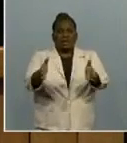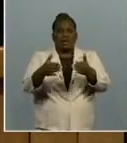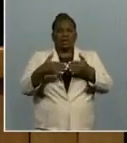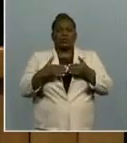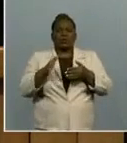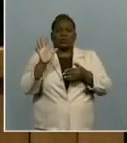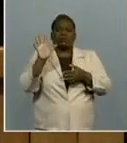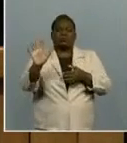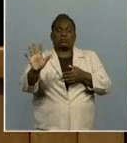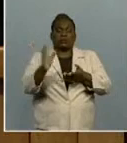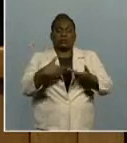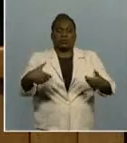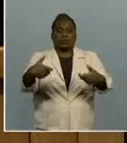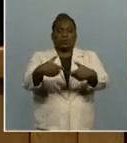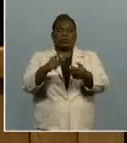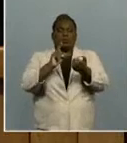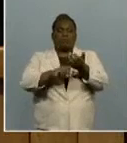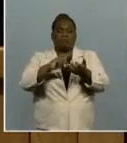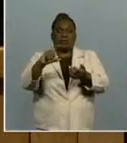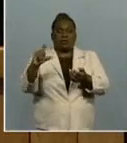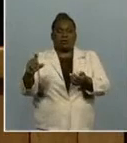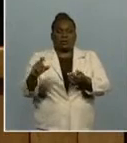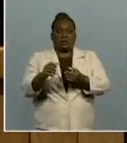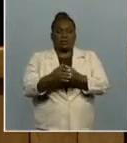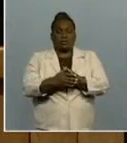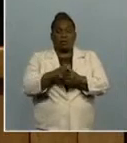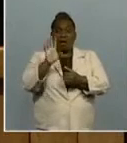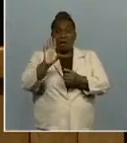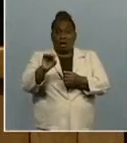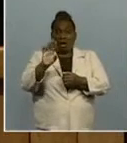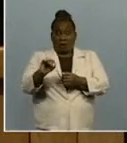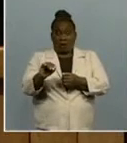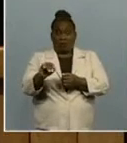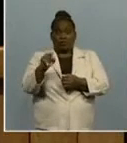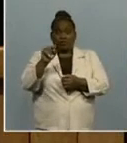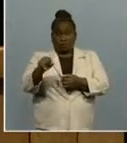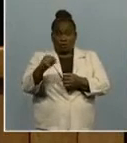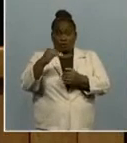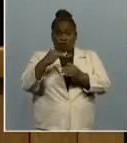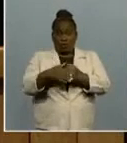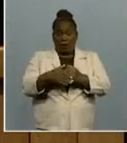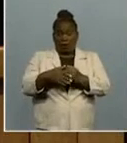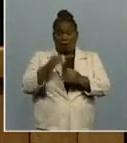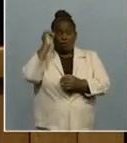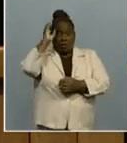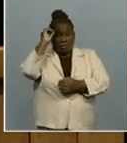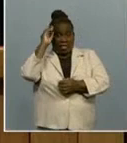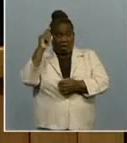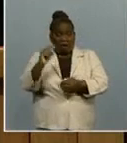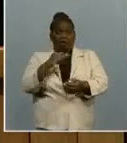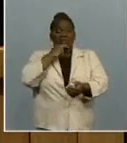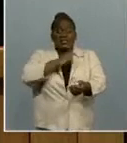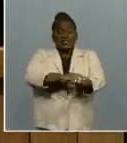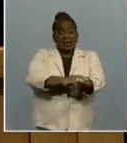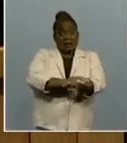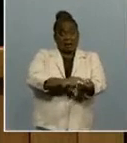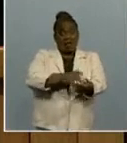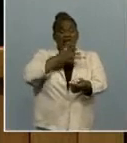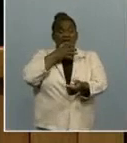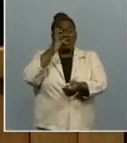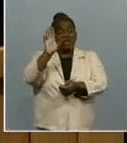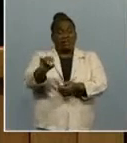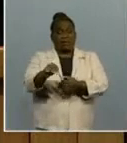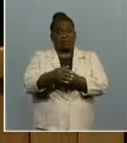del quinto congreso del partido hablando de su hermano de sangre y fidel dijo y si tú